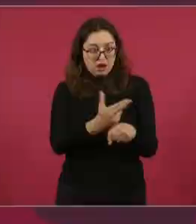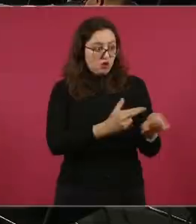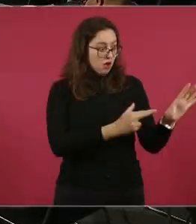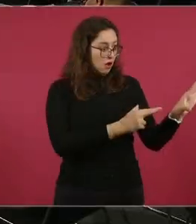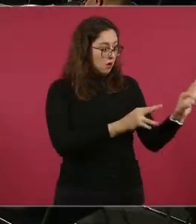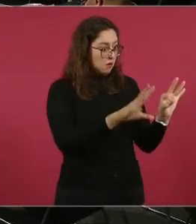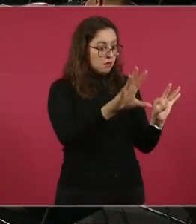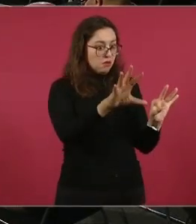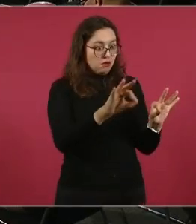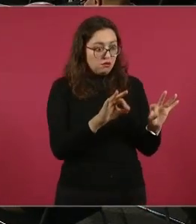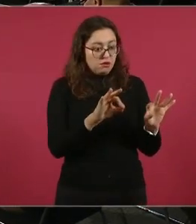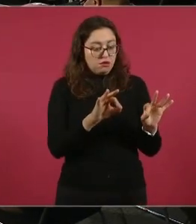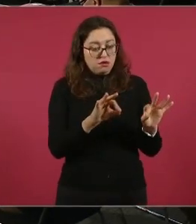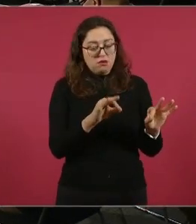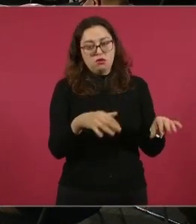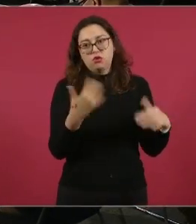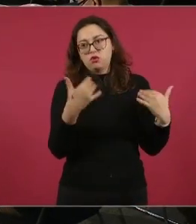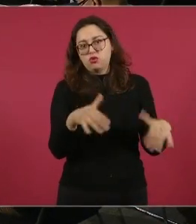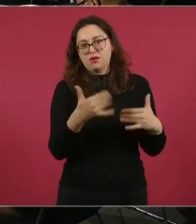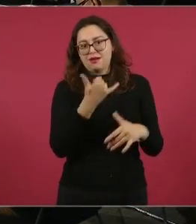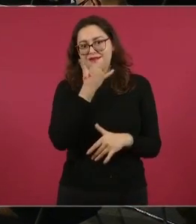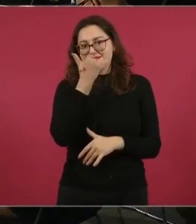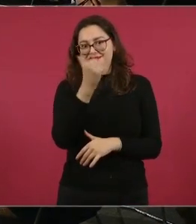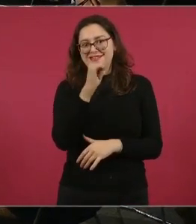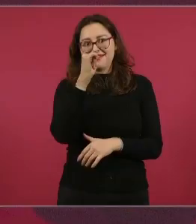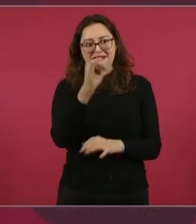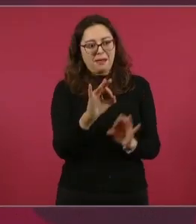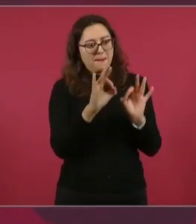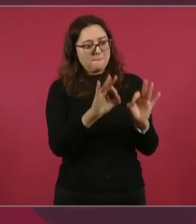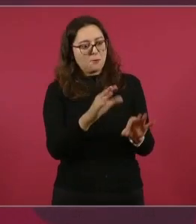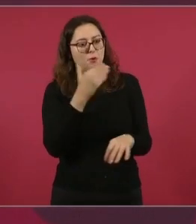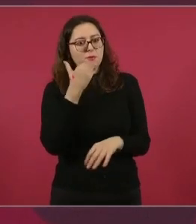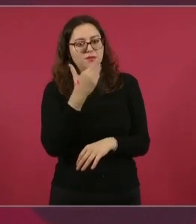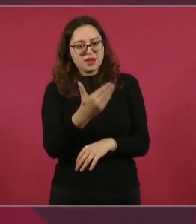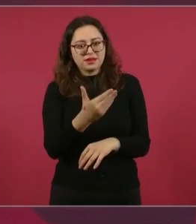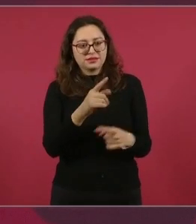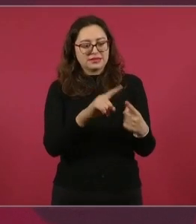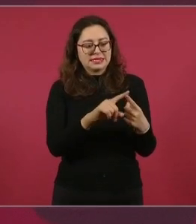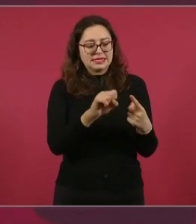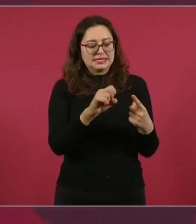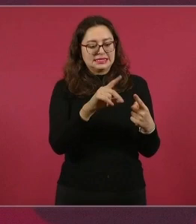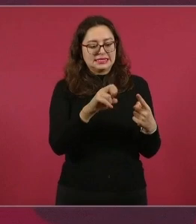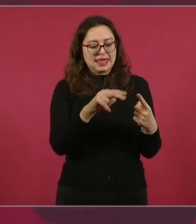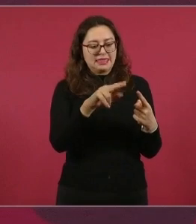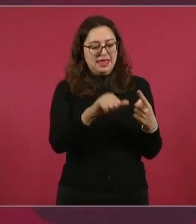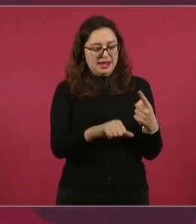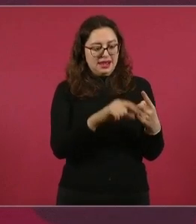porque la Secretaría de la Defensa, a cargo del general